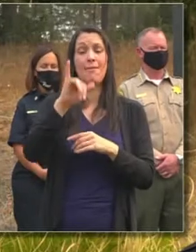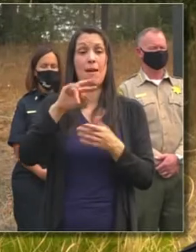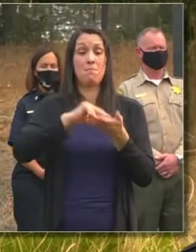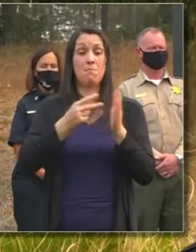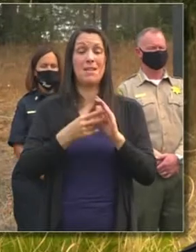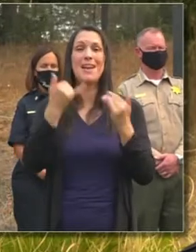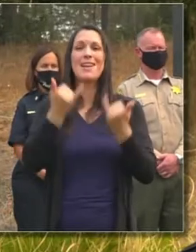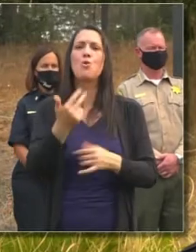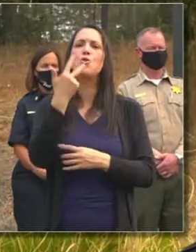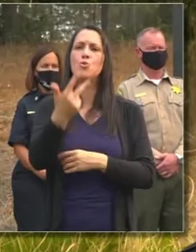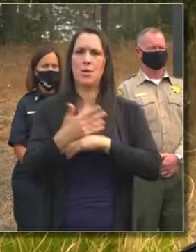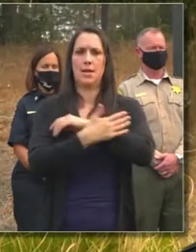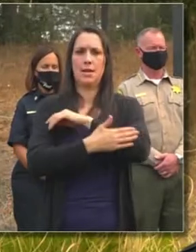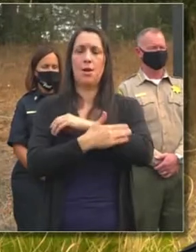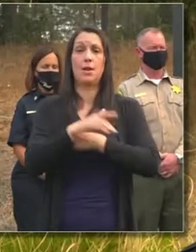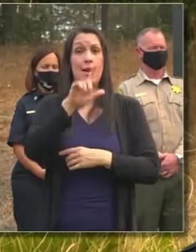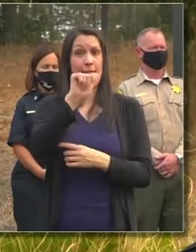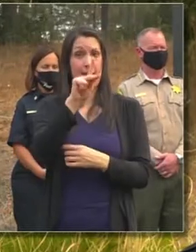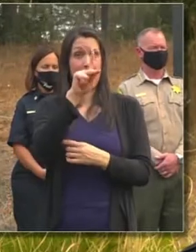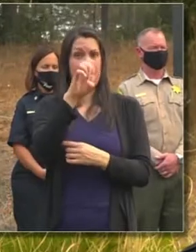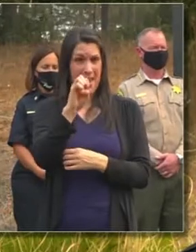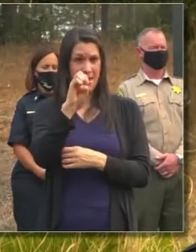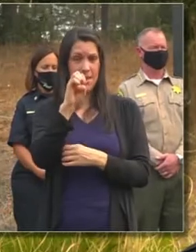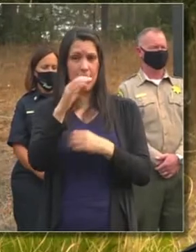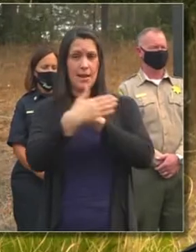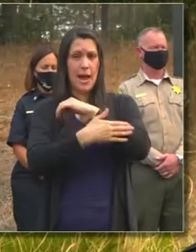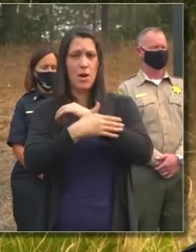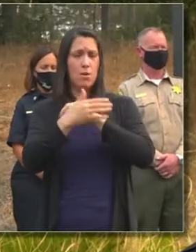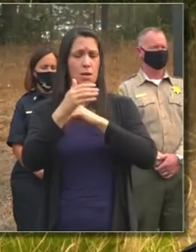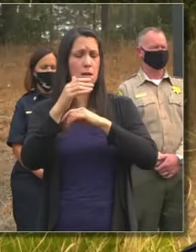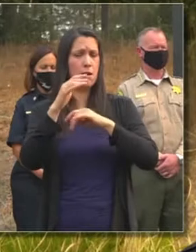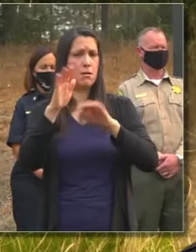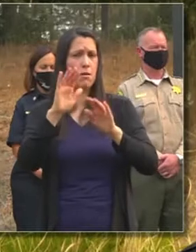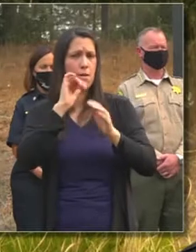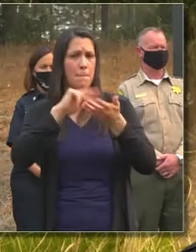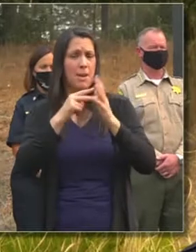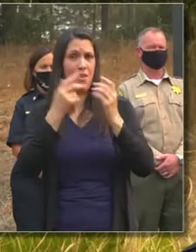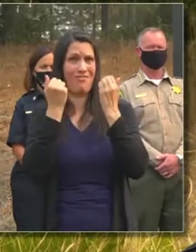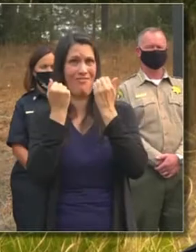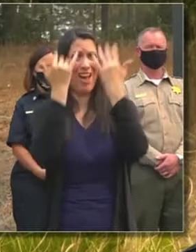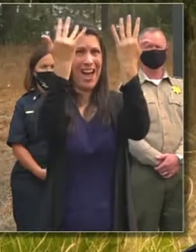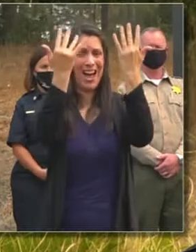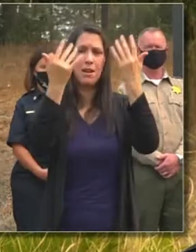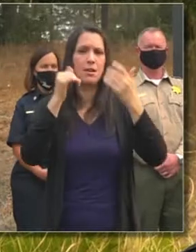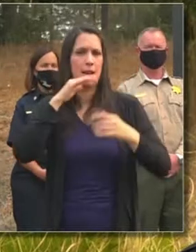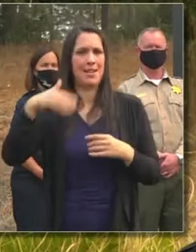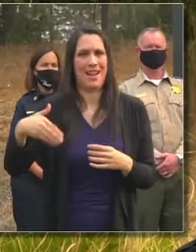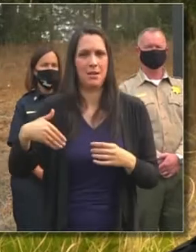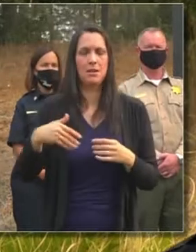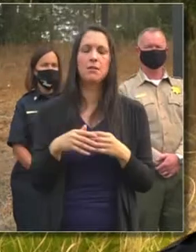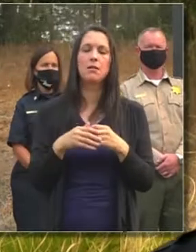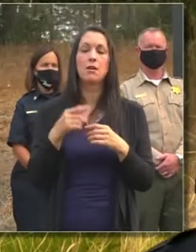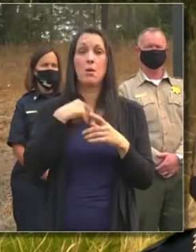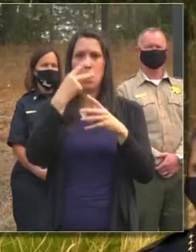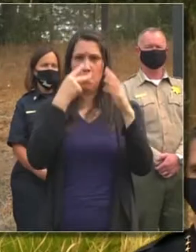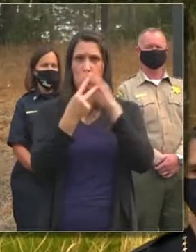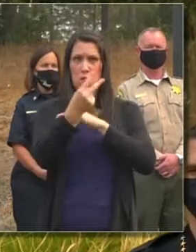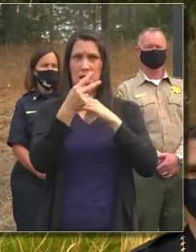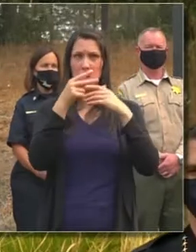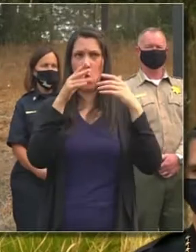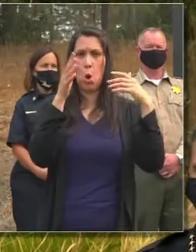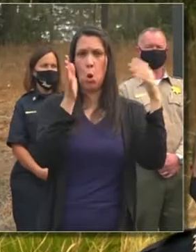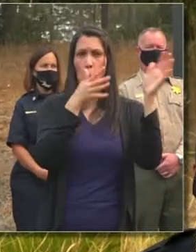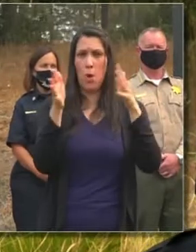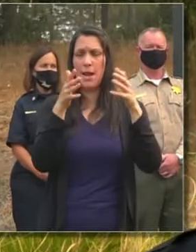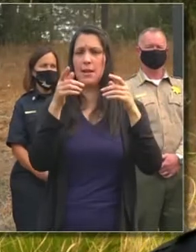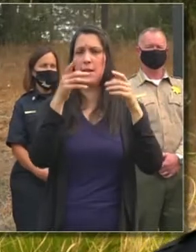afecta a tres condados por supuesto no ha habido impacto de incendio aún en algunos condados pero